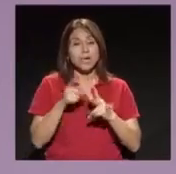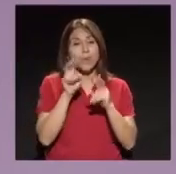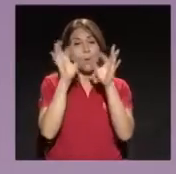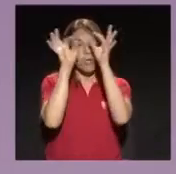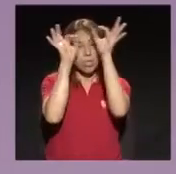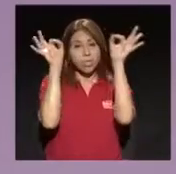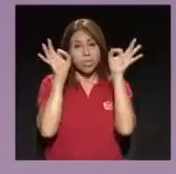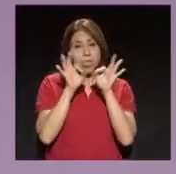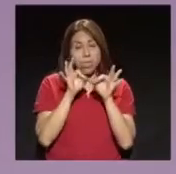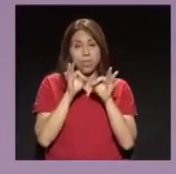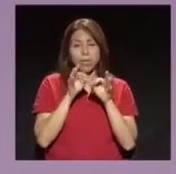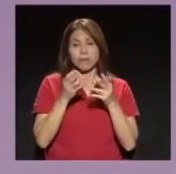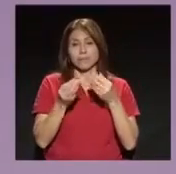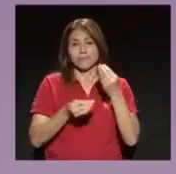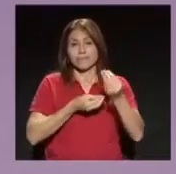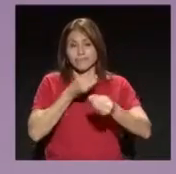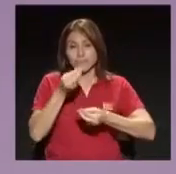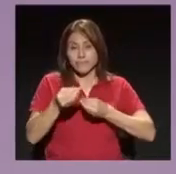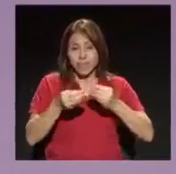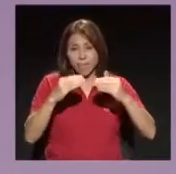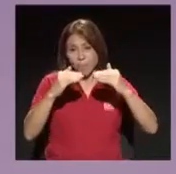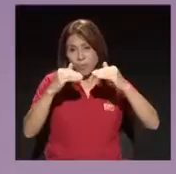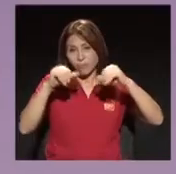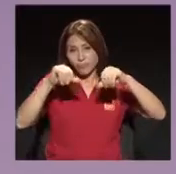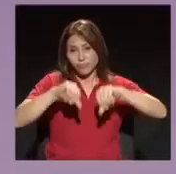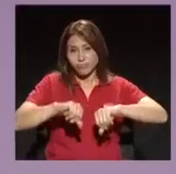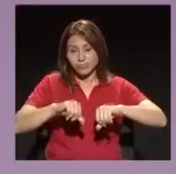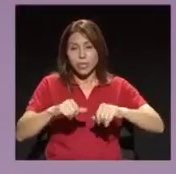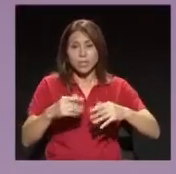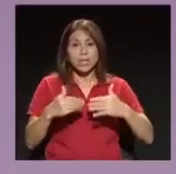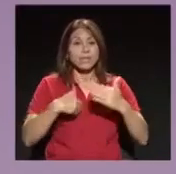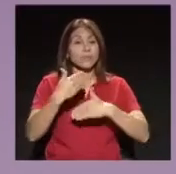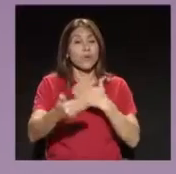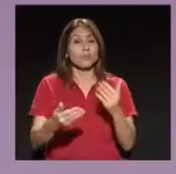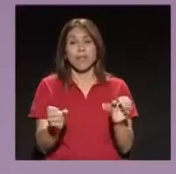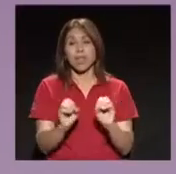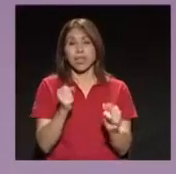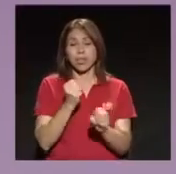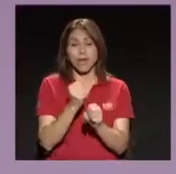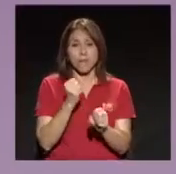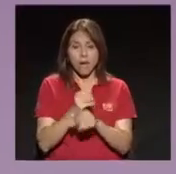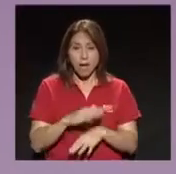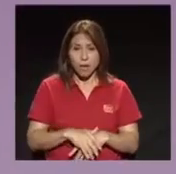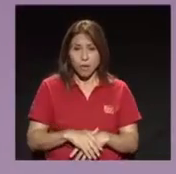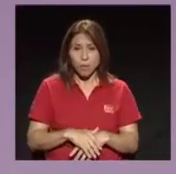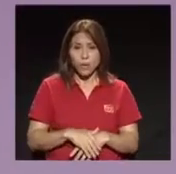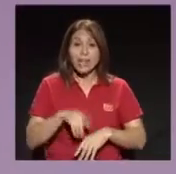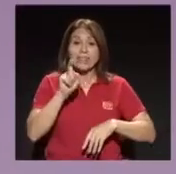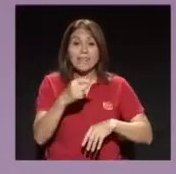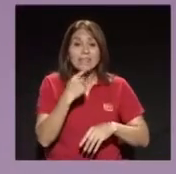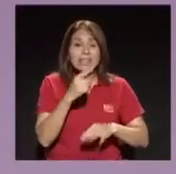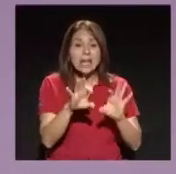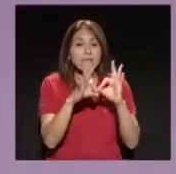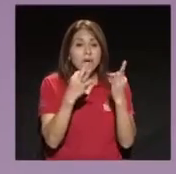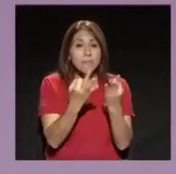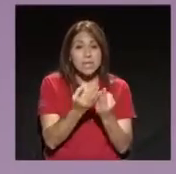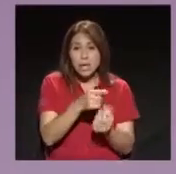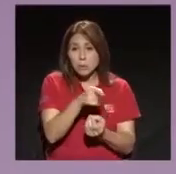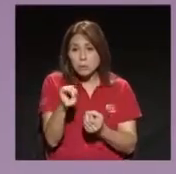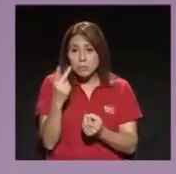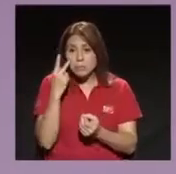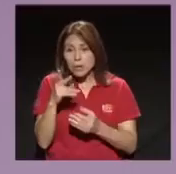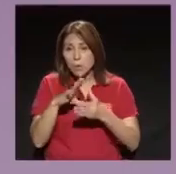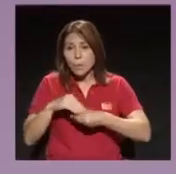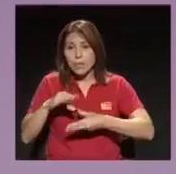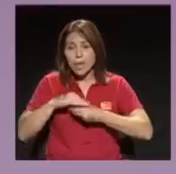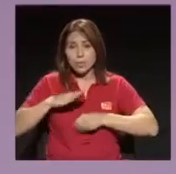sin trabajo, tienen que entrenar a sus familiares de cómo reaccionar ante esos comentarios, ¿verdad?